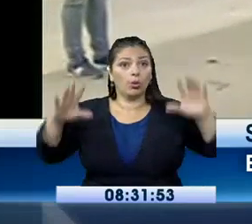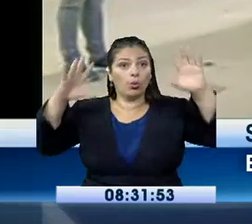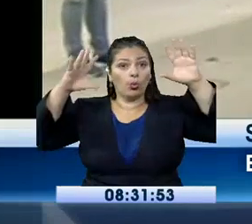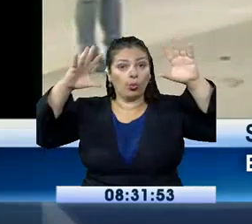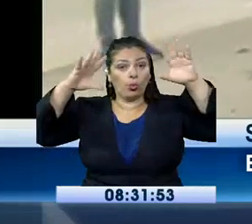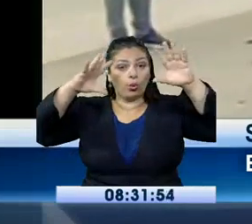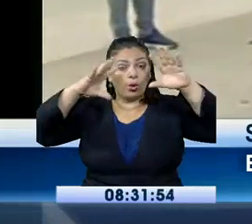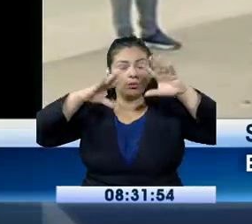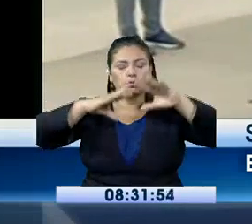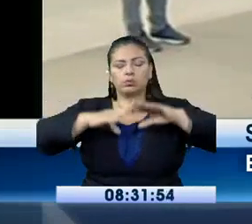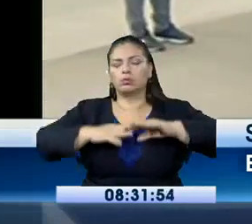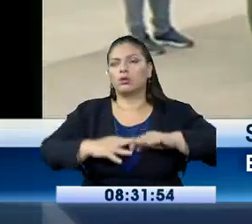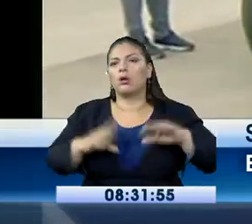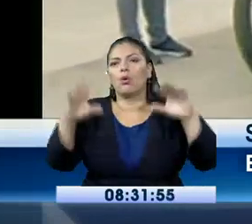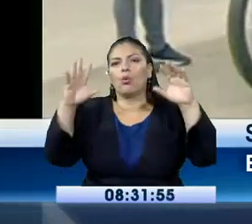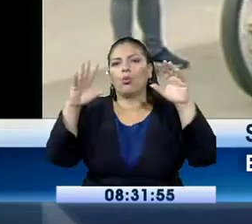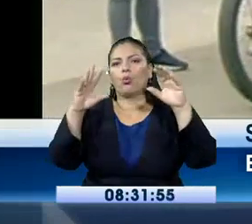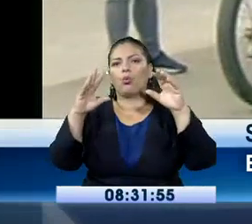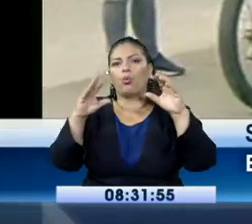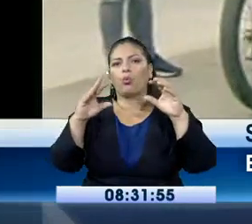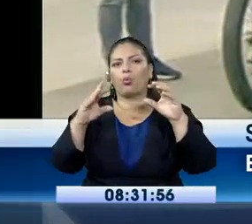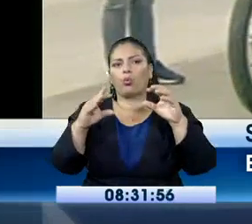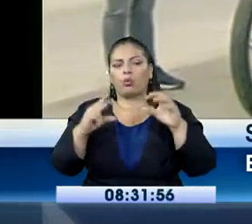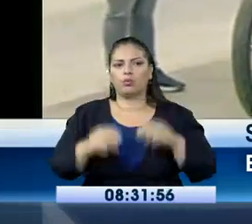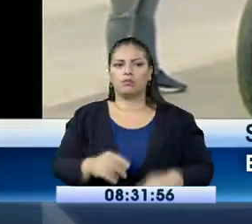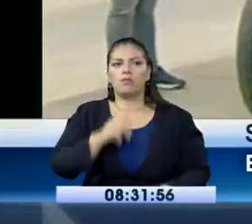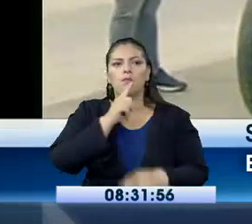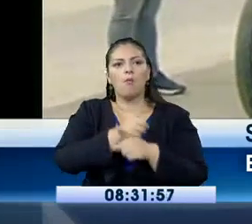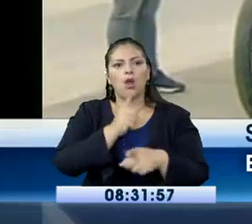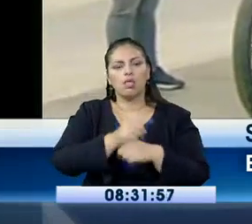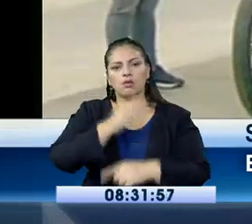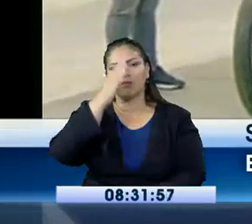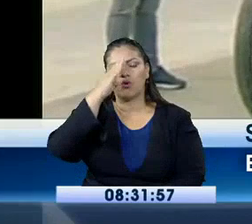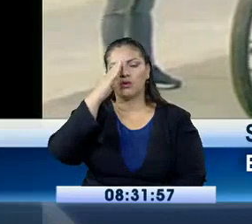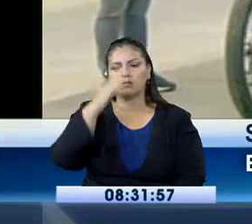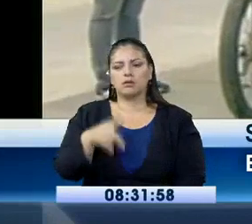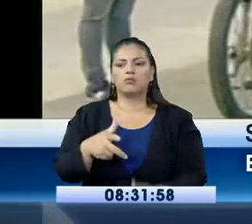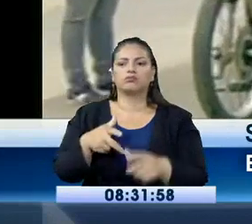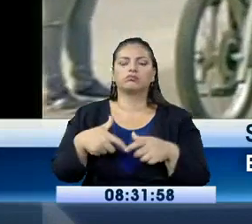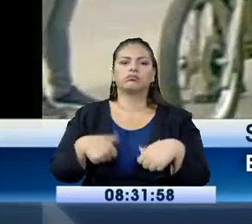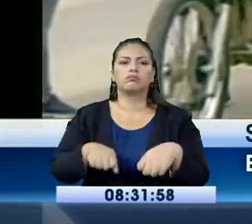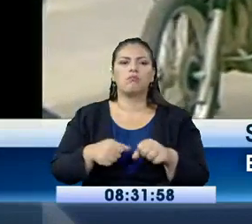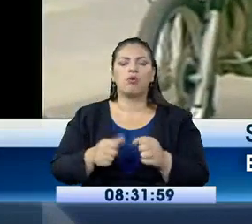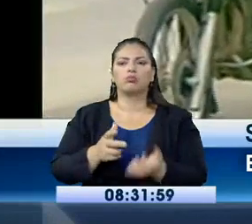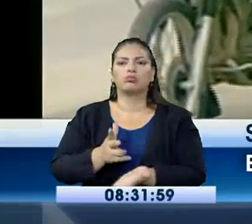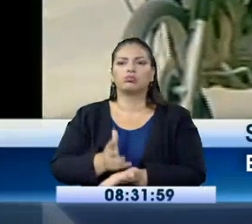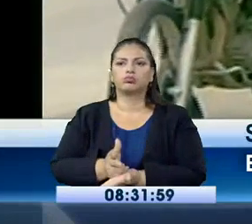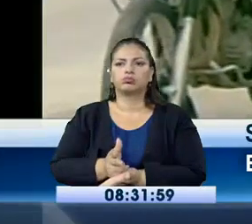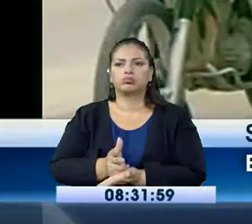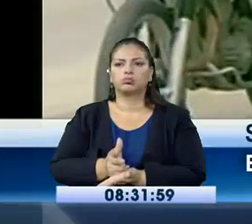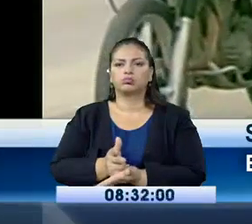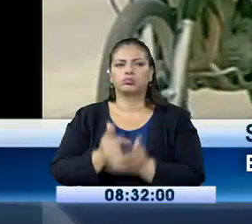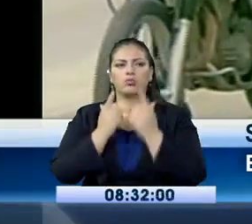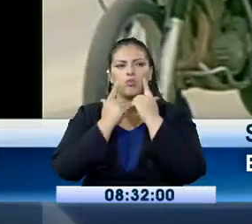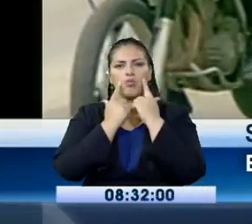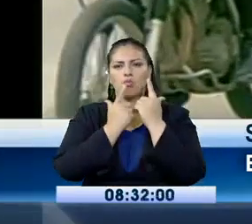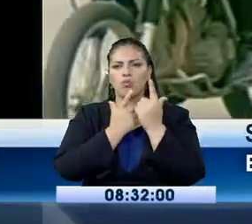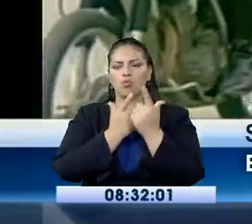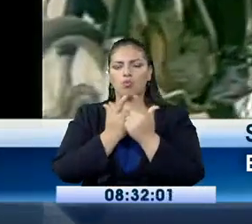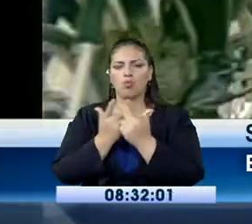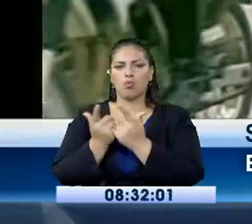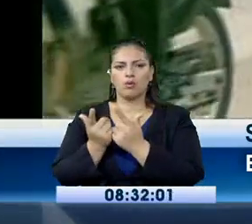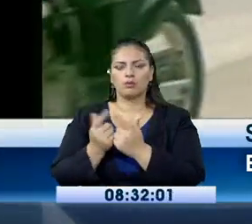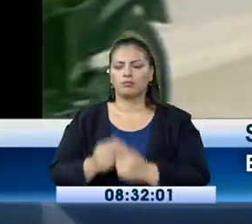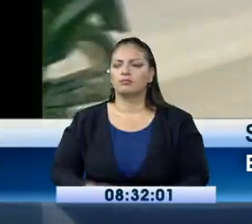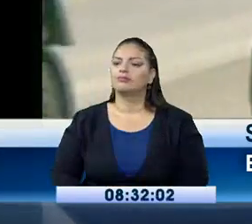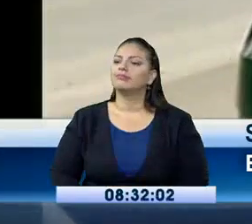noche permanece una moto constante realizando patrullaje toda la avenida. Perfecto, entonces,